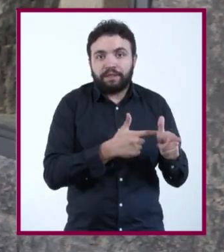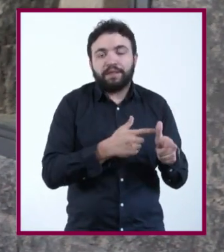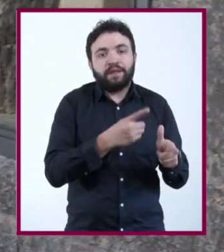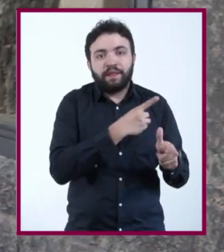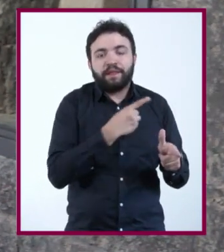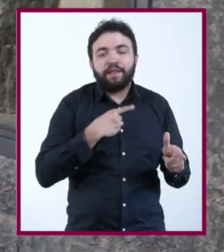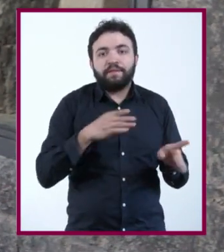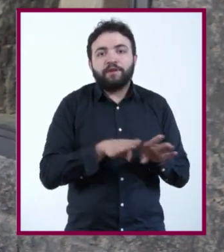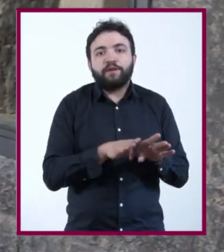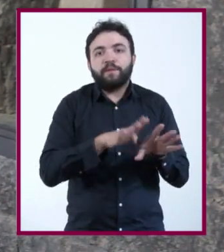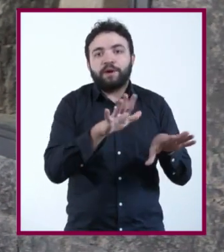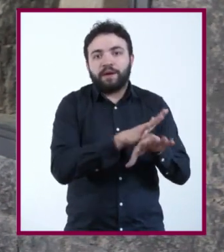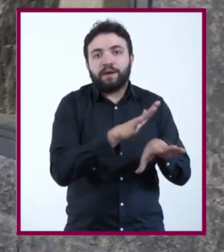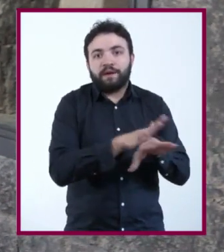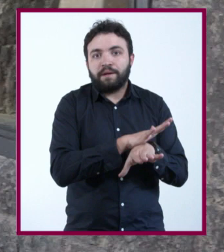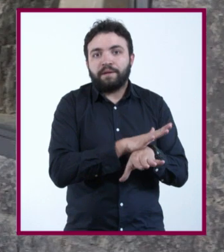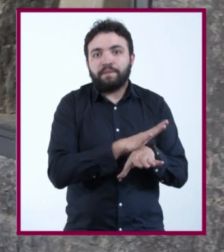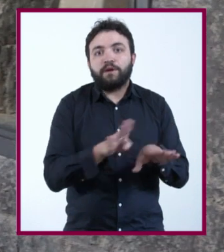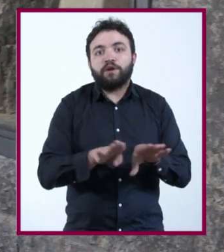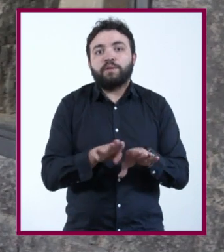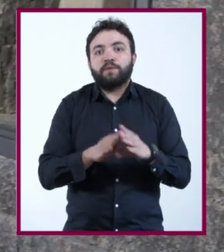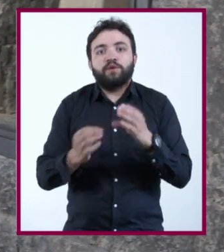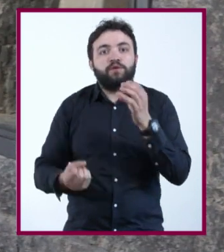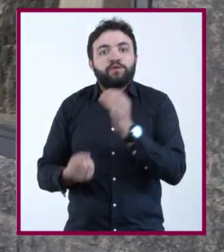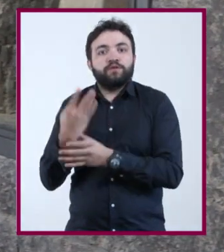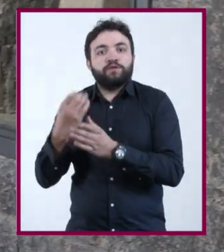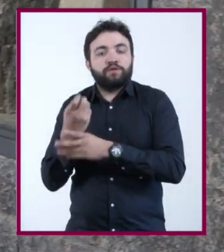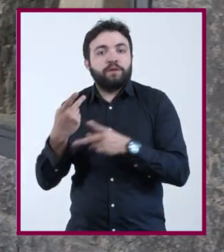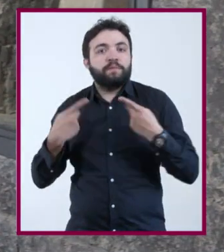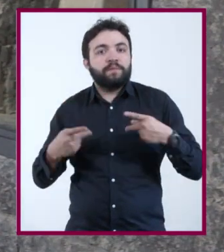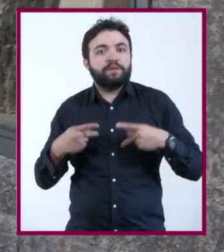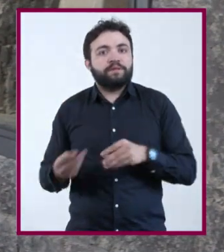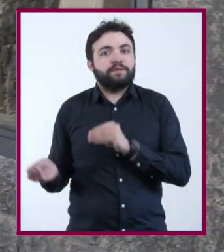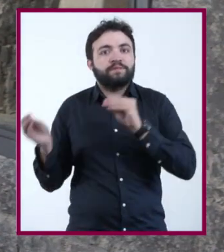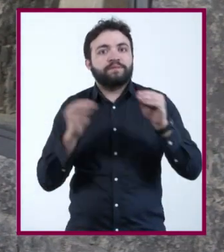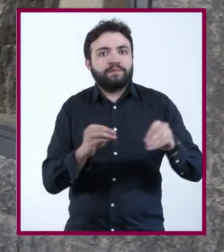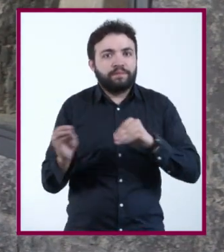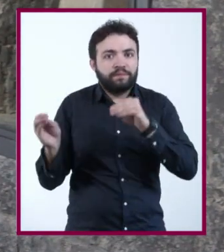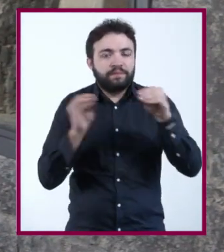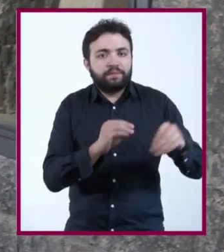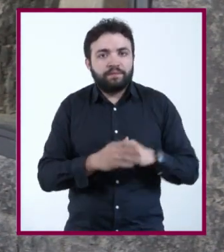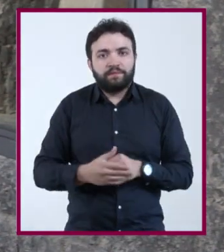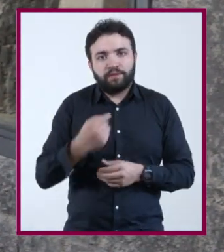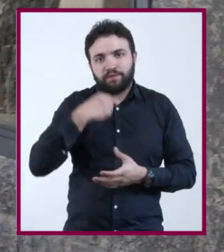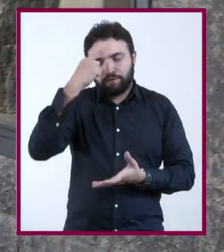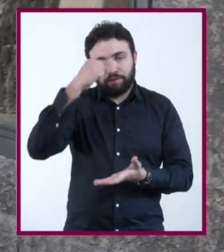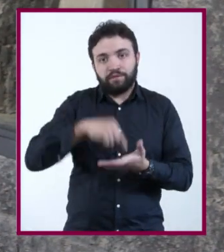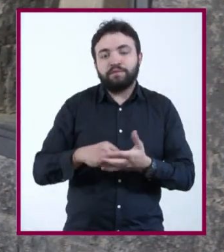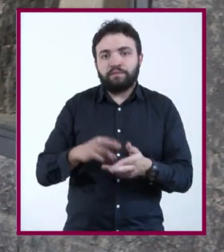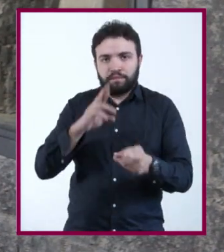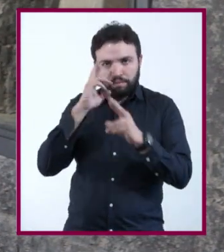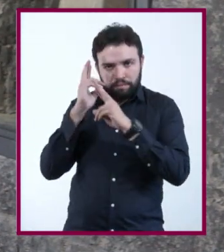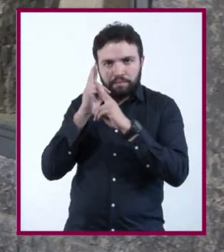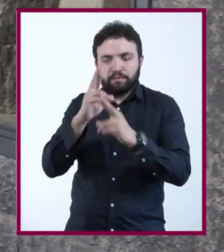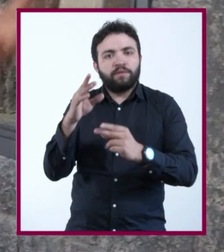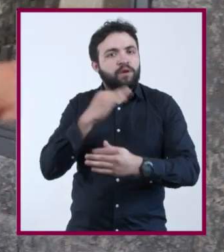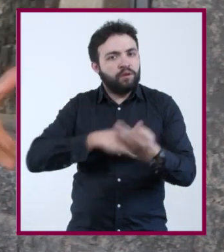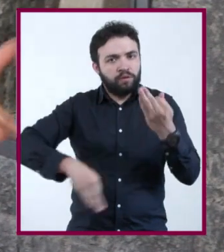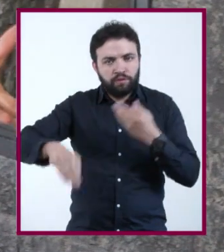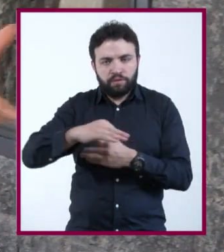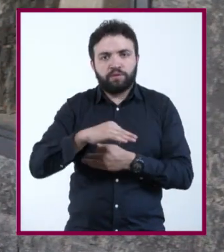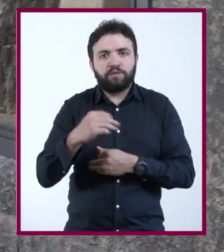que ir como tejiendo estos lazos de entendimiento con nuevas generaciones. Entonces, creo